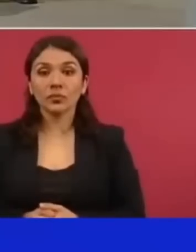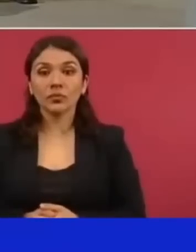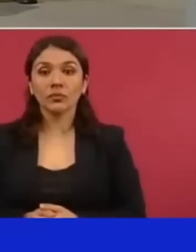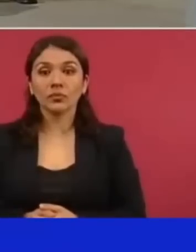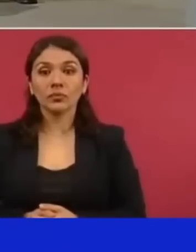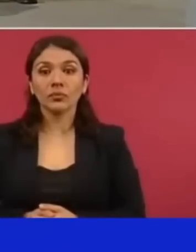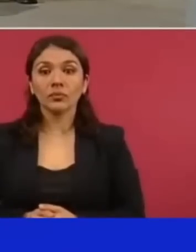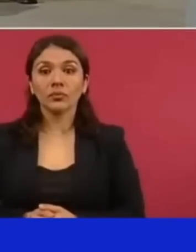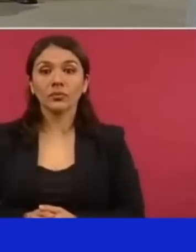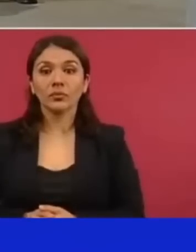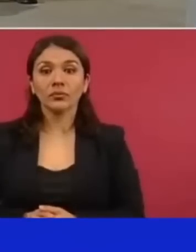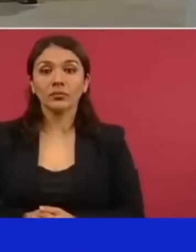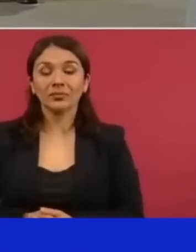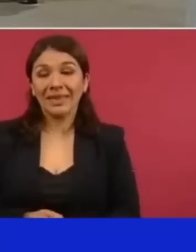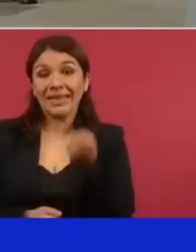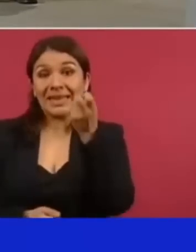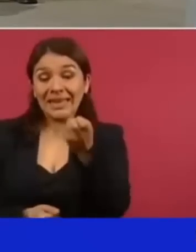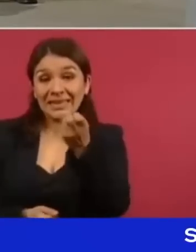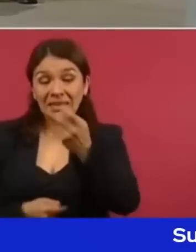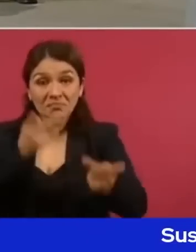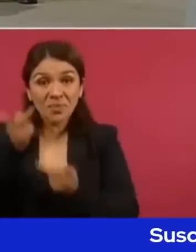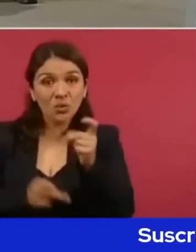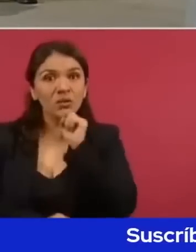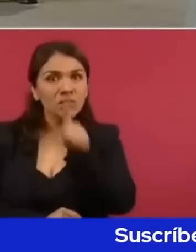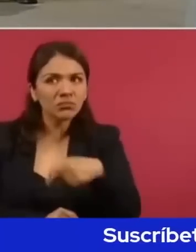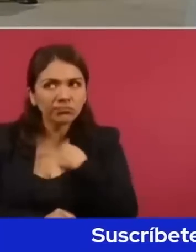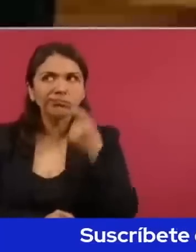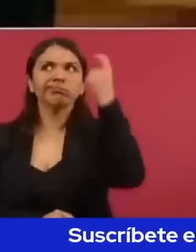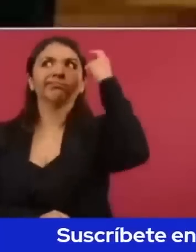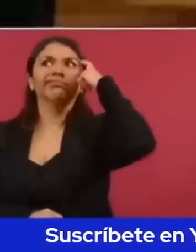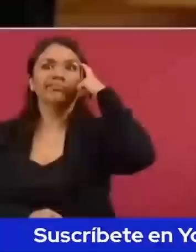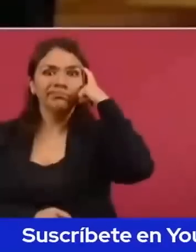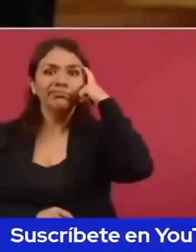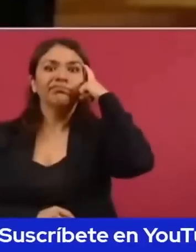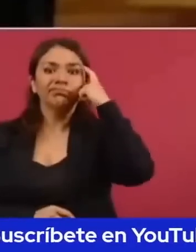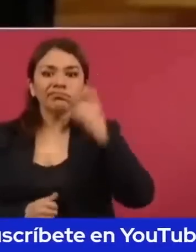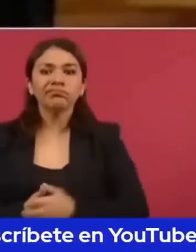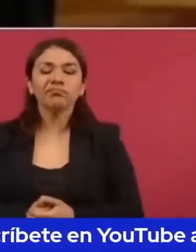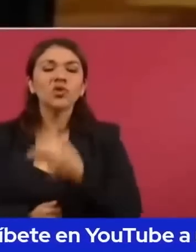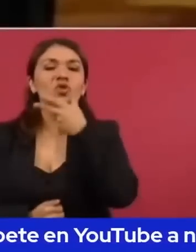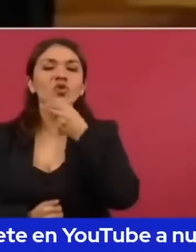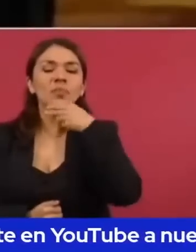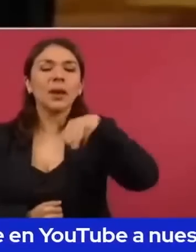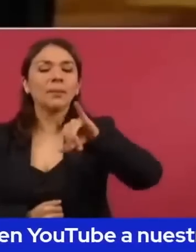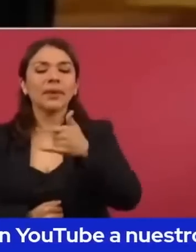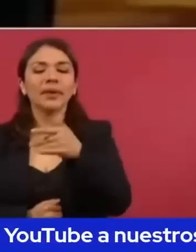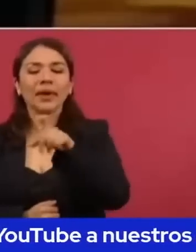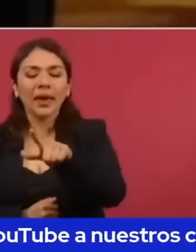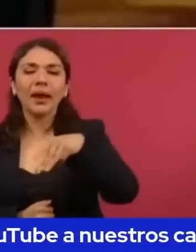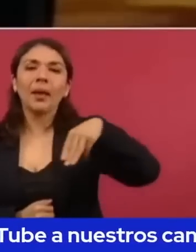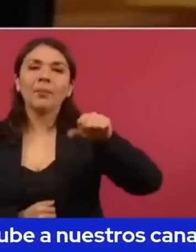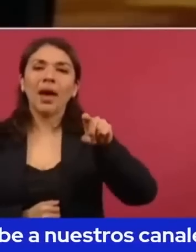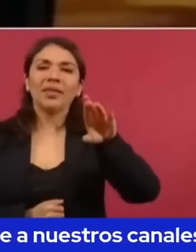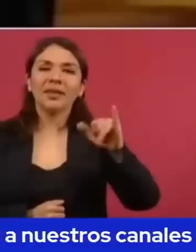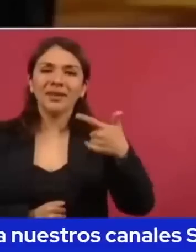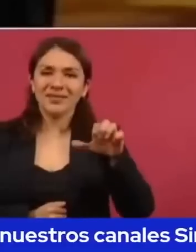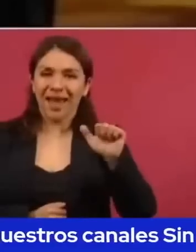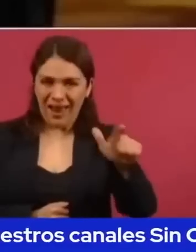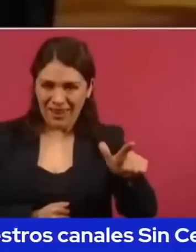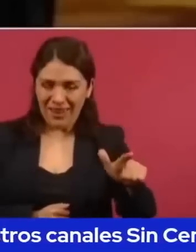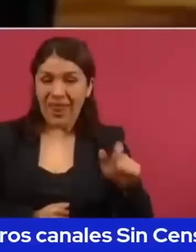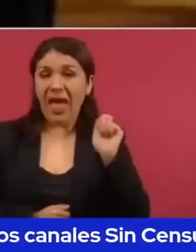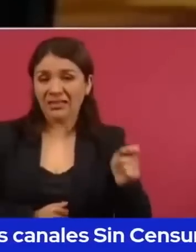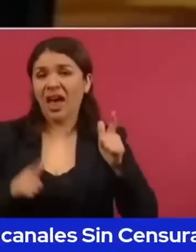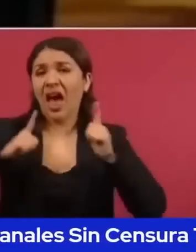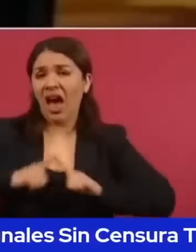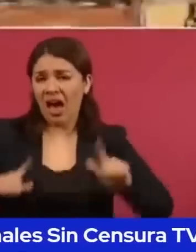Eso es precisamente la pregunta que yo me hago. Mike Madrigal, Miguel Madrigal, es agente